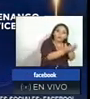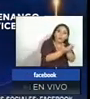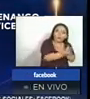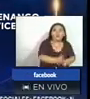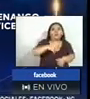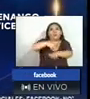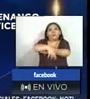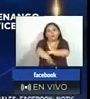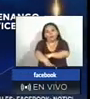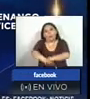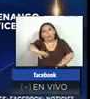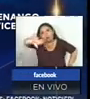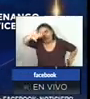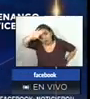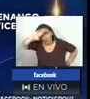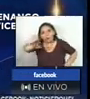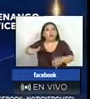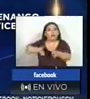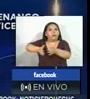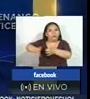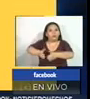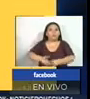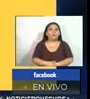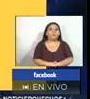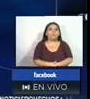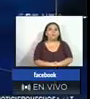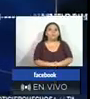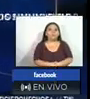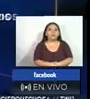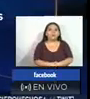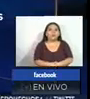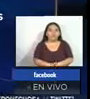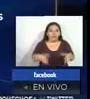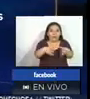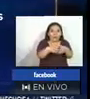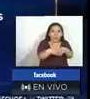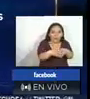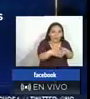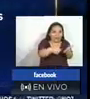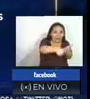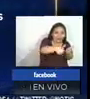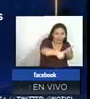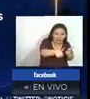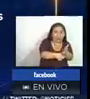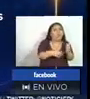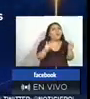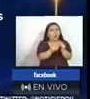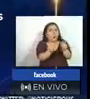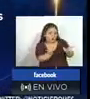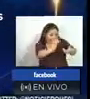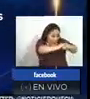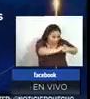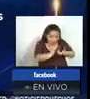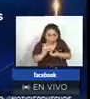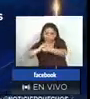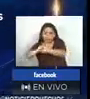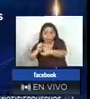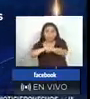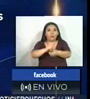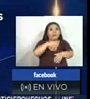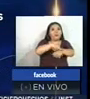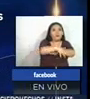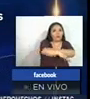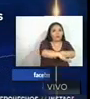Cuscatlán, San Vicente y Cabañas. En consejos municipales también hay solicitudes de coaliciones. En